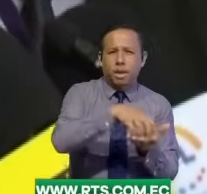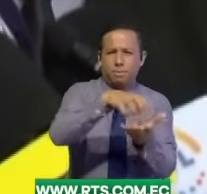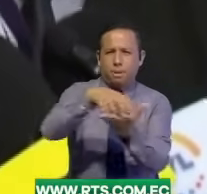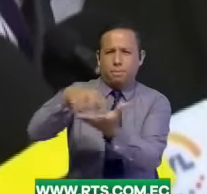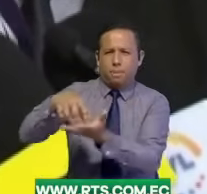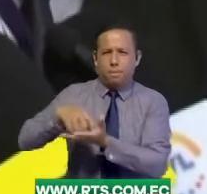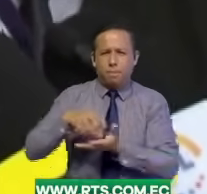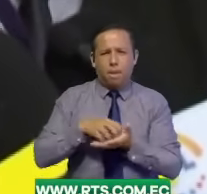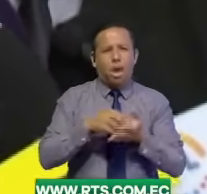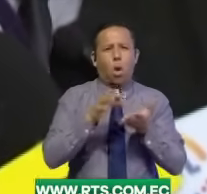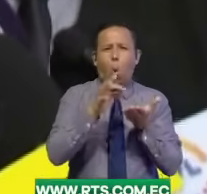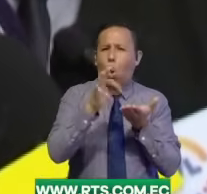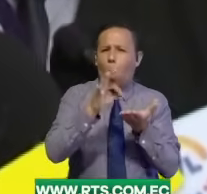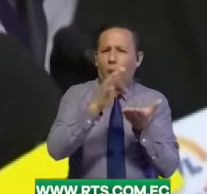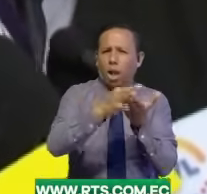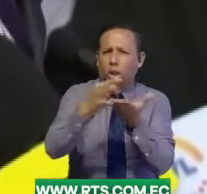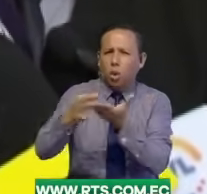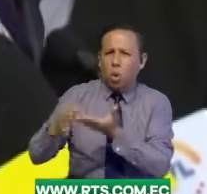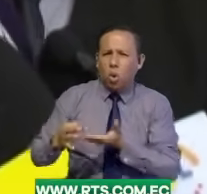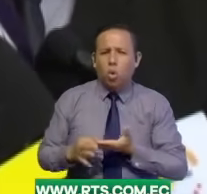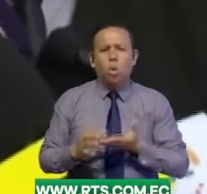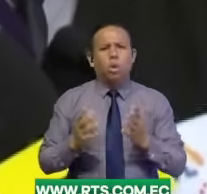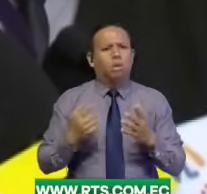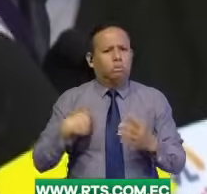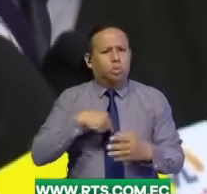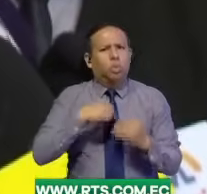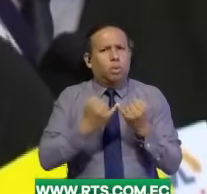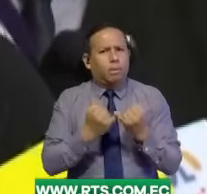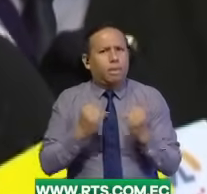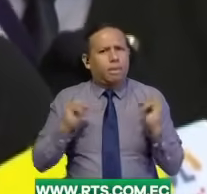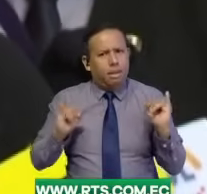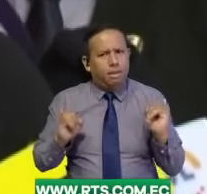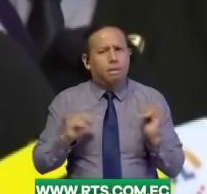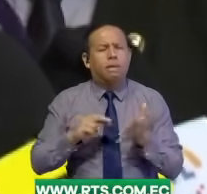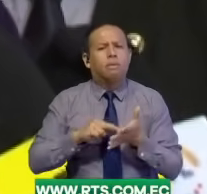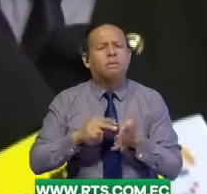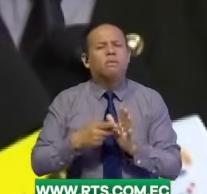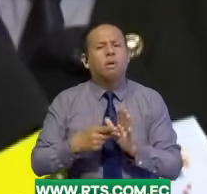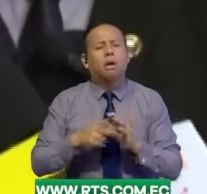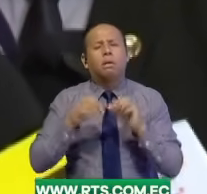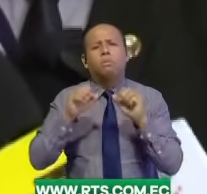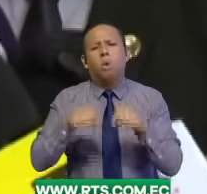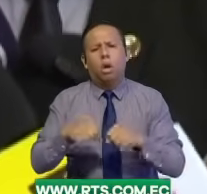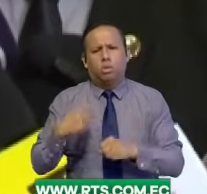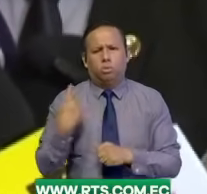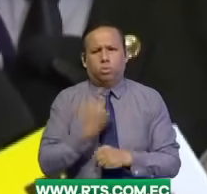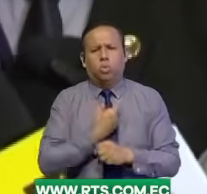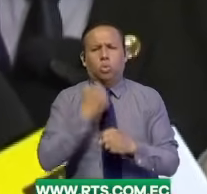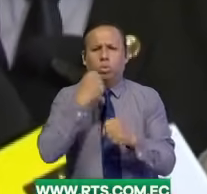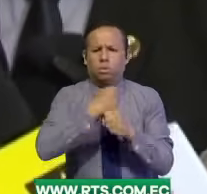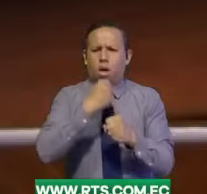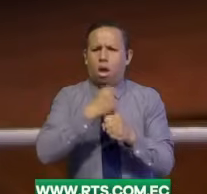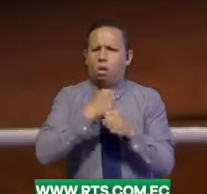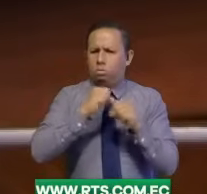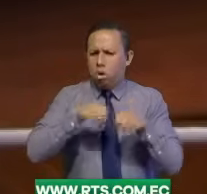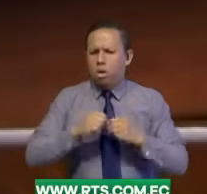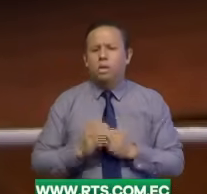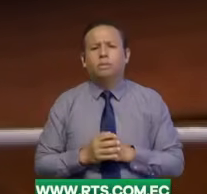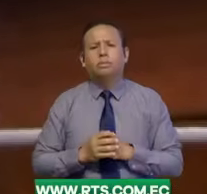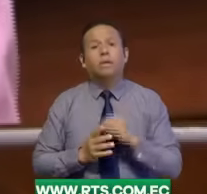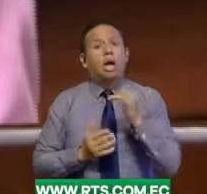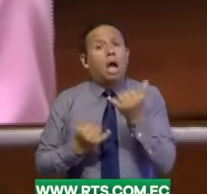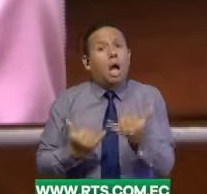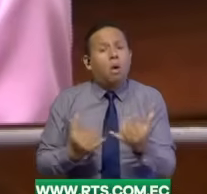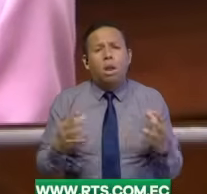cantones como gobiernos autónomos descentralizados, podamos efectivamente desarrollarnos o desempeñarnos con esa autonomía. La deuda en